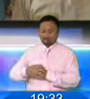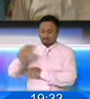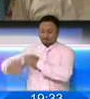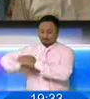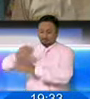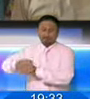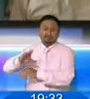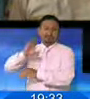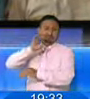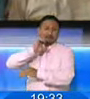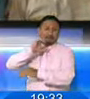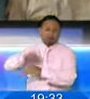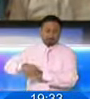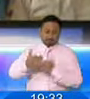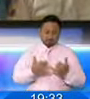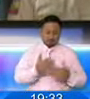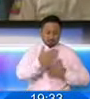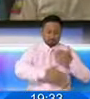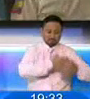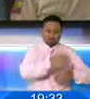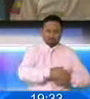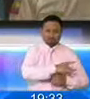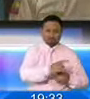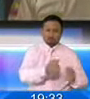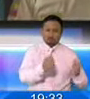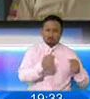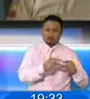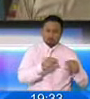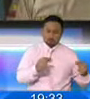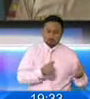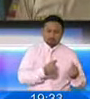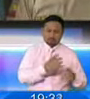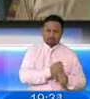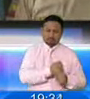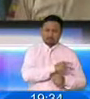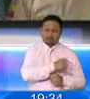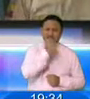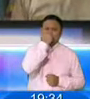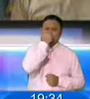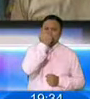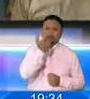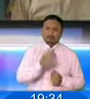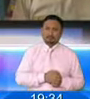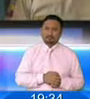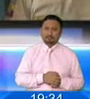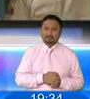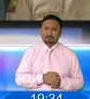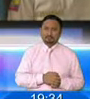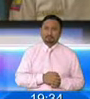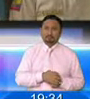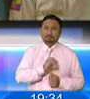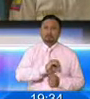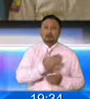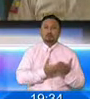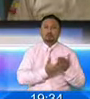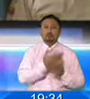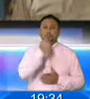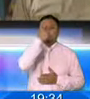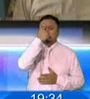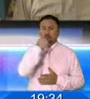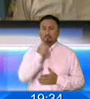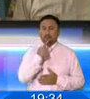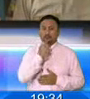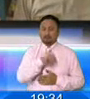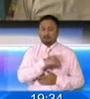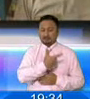típica a una cinta de embalaje con mayor consistencia y seguridad que es la roca, nos da ya un nuevo perfil para